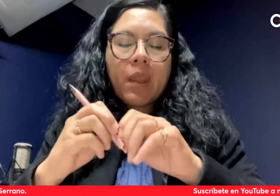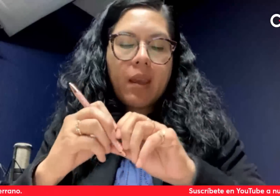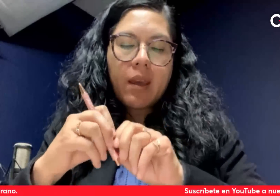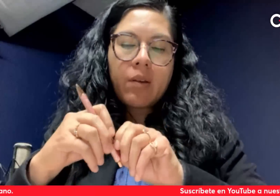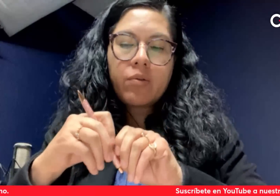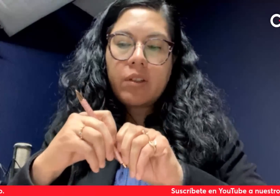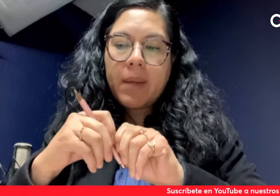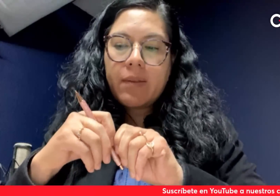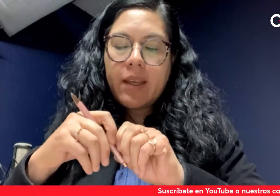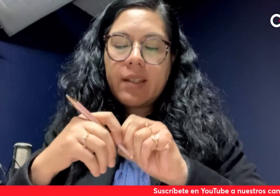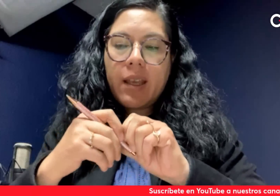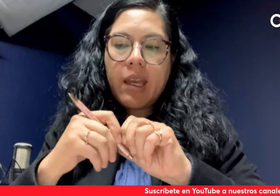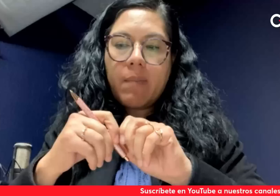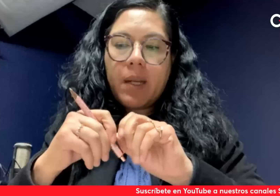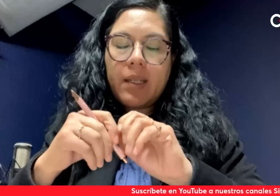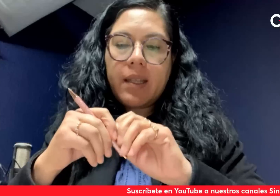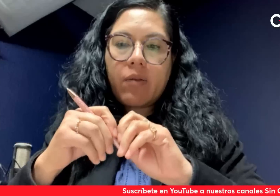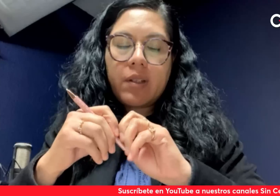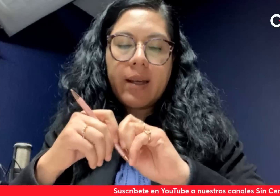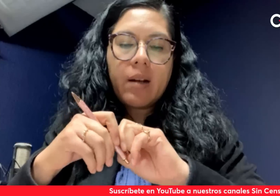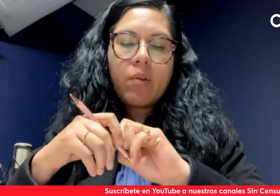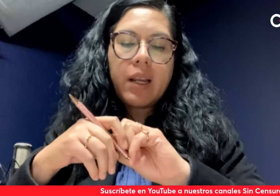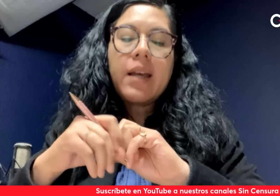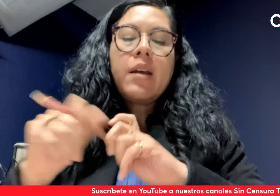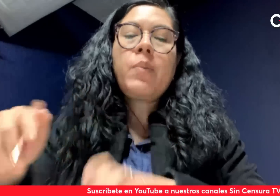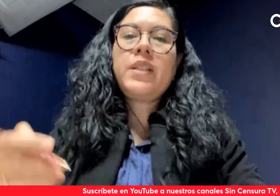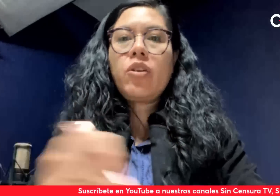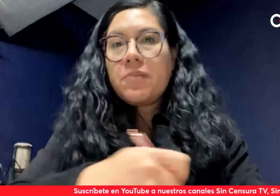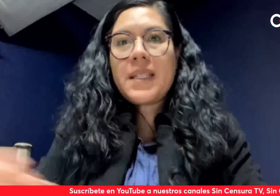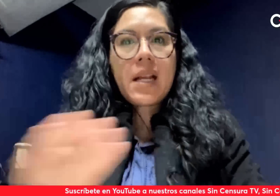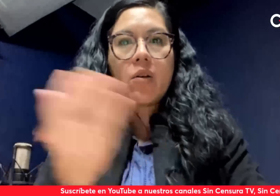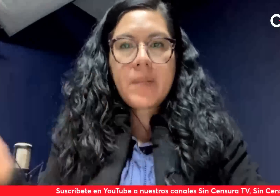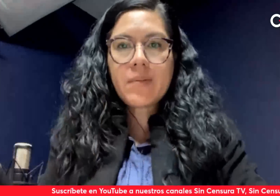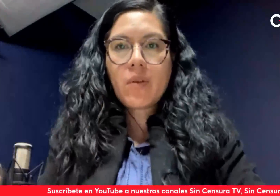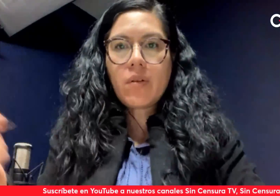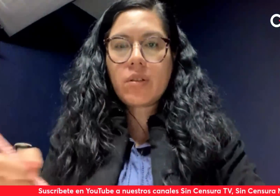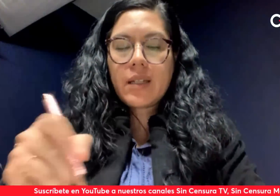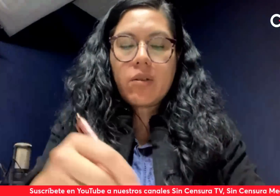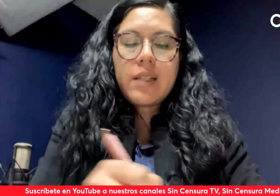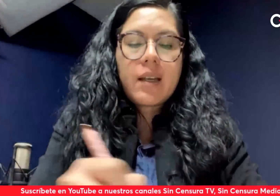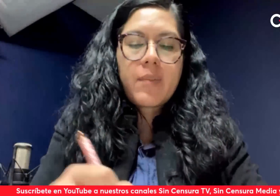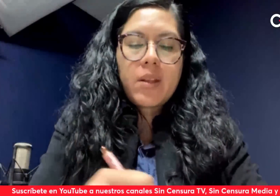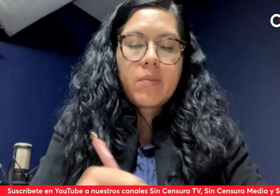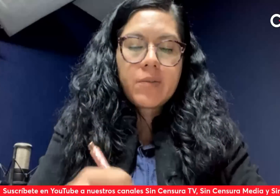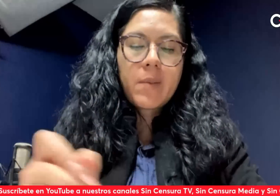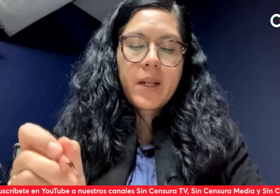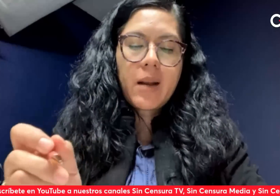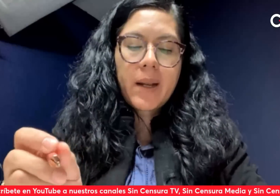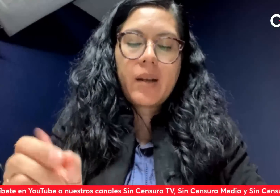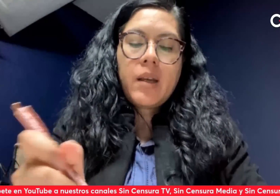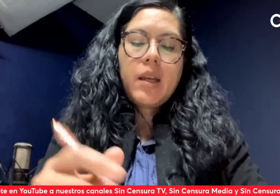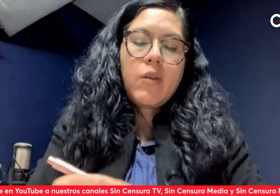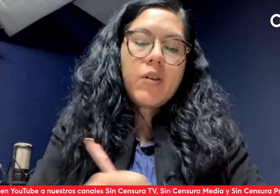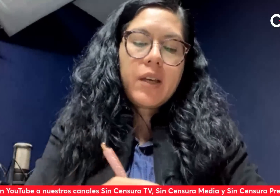a justamente este priista José Ángel Gurría, pues si todos piensan lo mismo, o sea, son exactamente lo mismo el